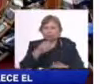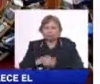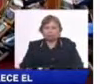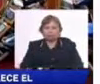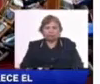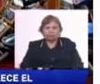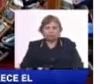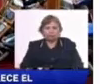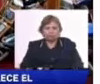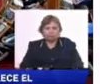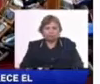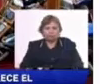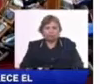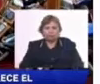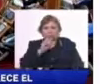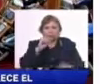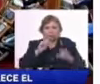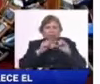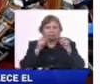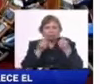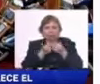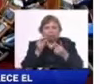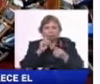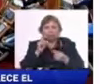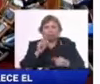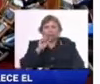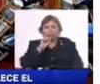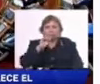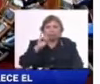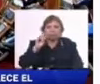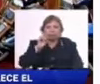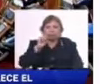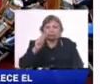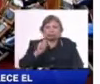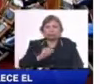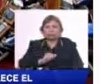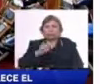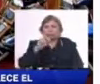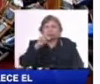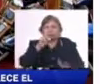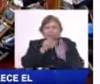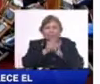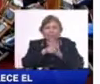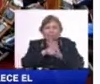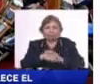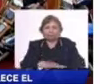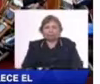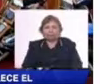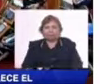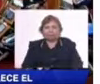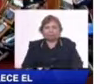no agrupados. Tiene la palabra congresista Susel Paredes, un minuto.